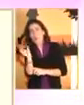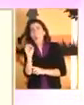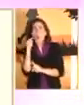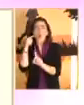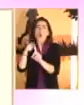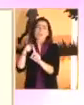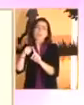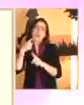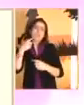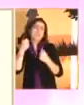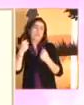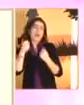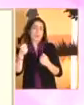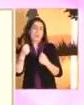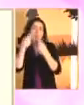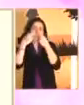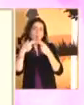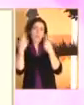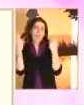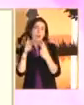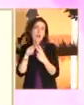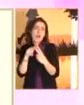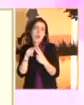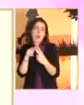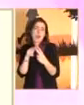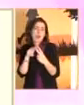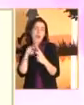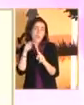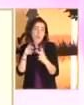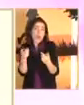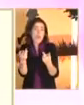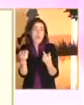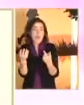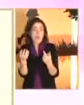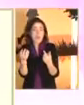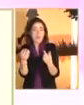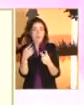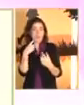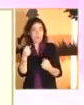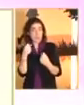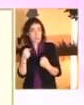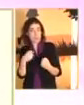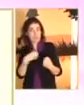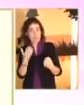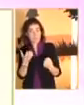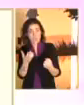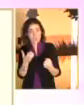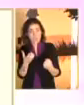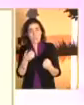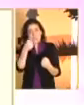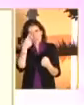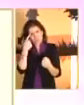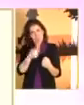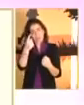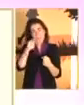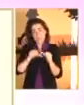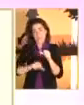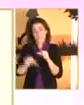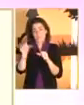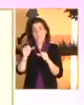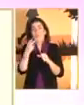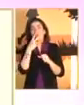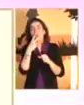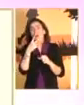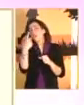salud pública? O se hace por la salud, porque también tú sabes que los únicos que se les va a dejar que puedan